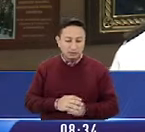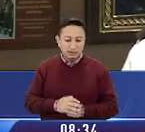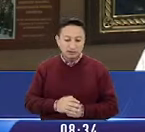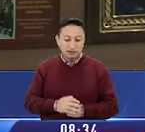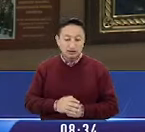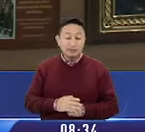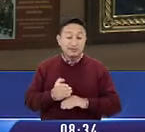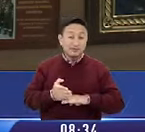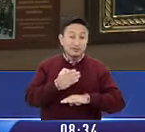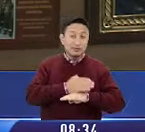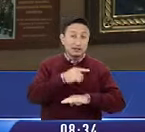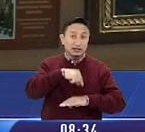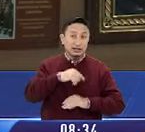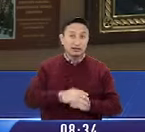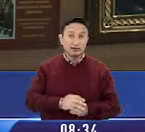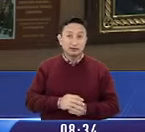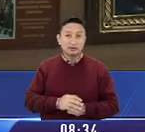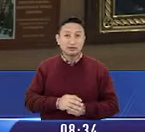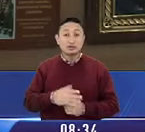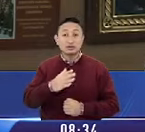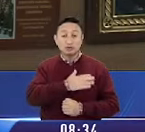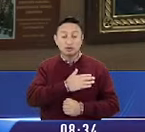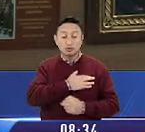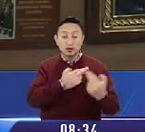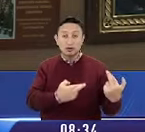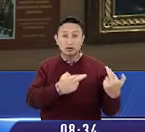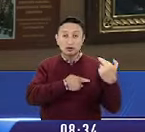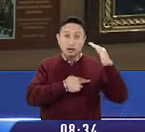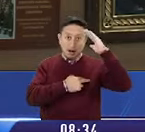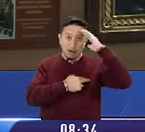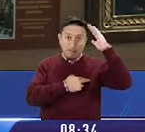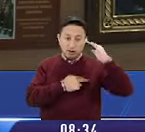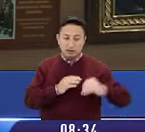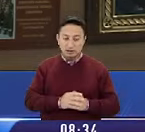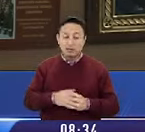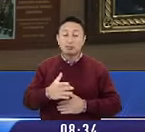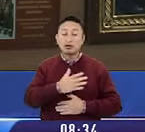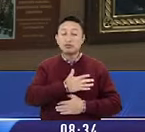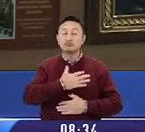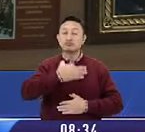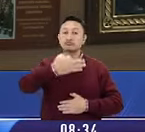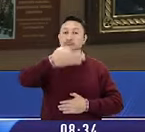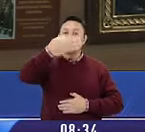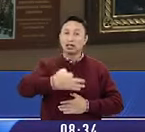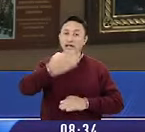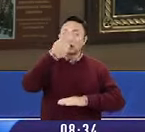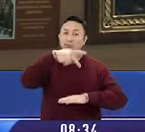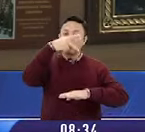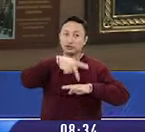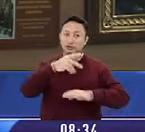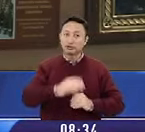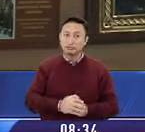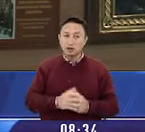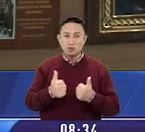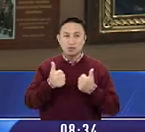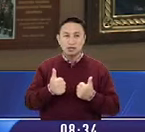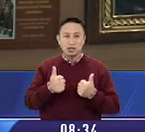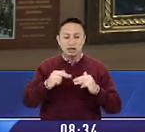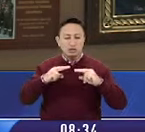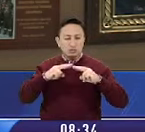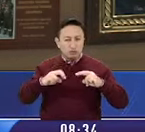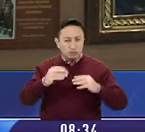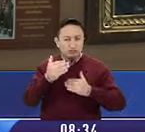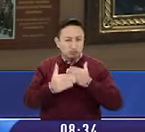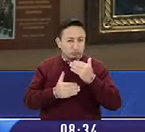que nuestra comisión como policías, tener una ética muy profesional, hacerlo bien.